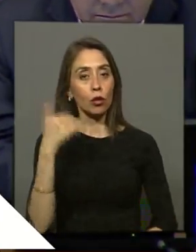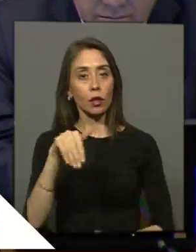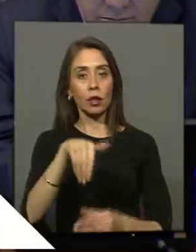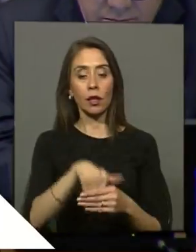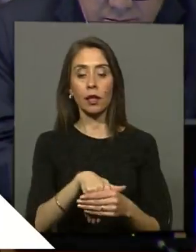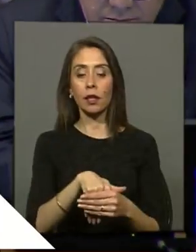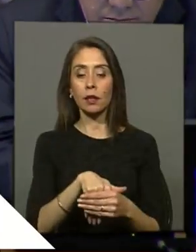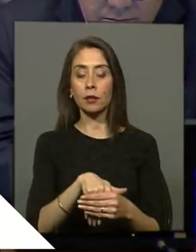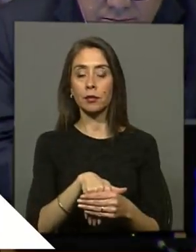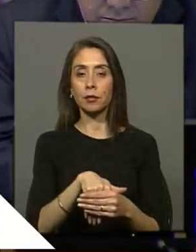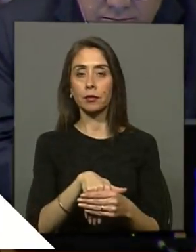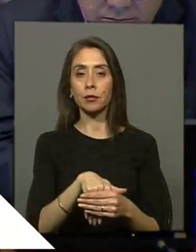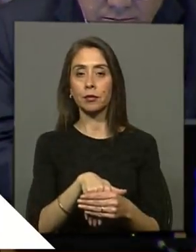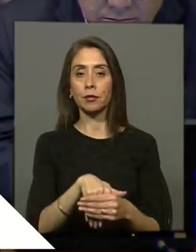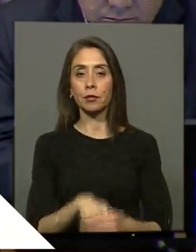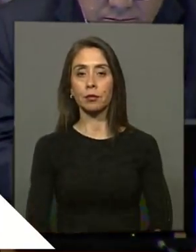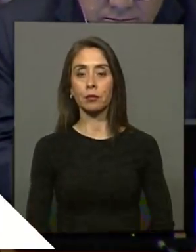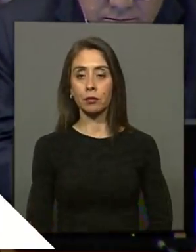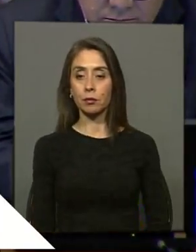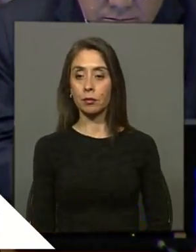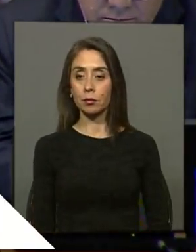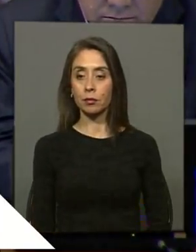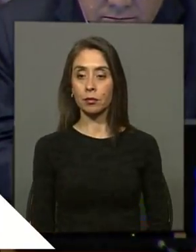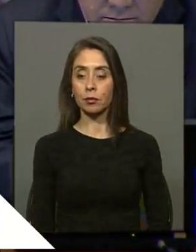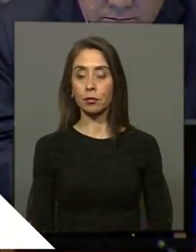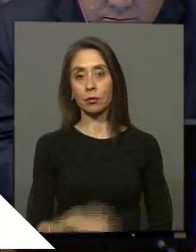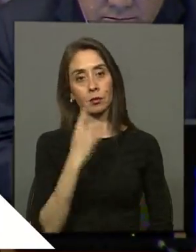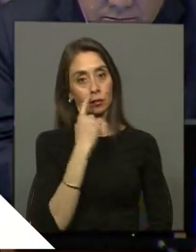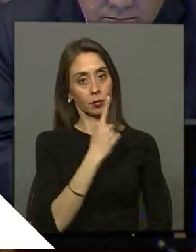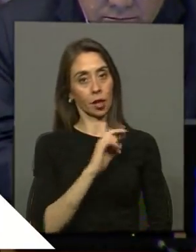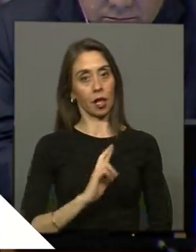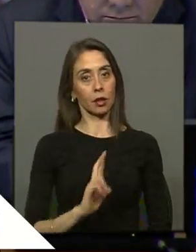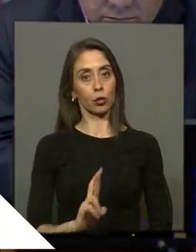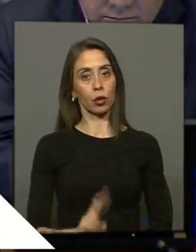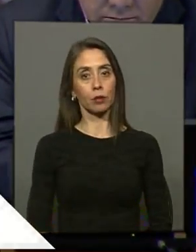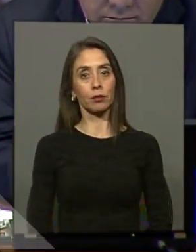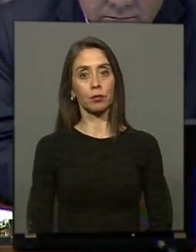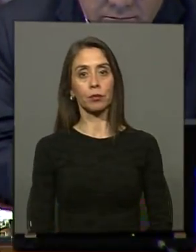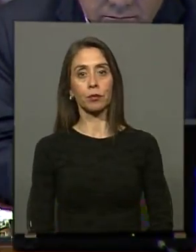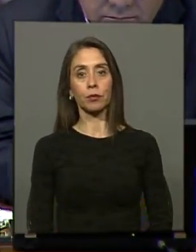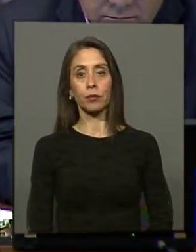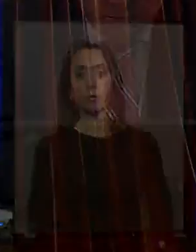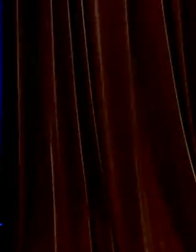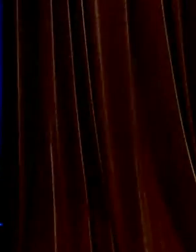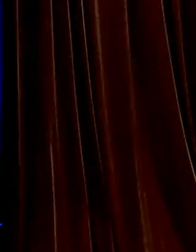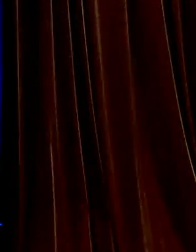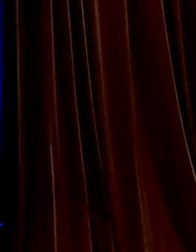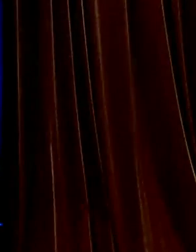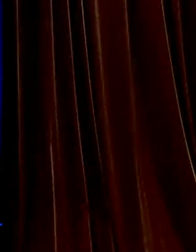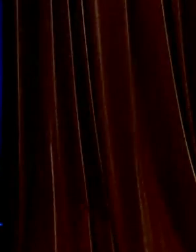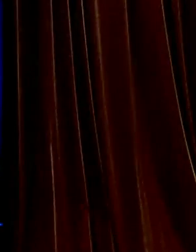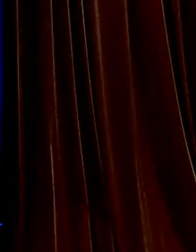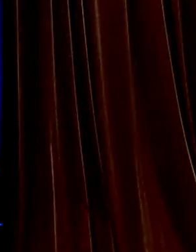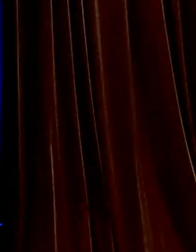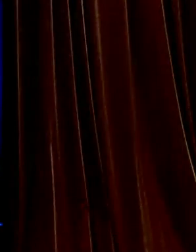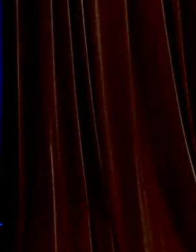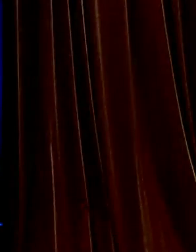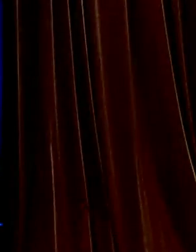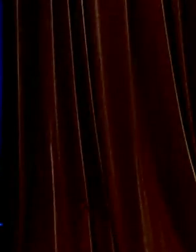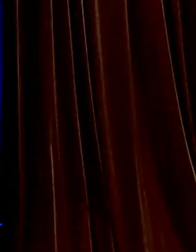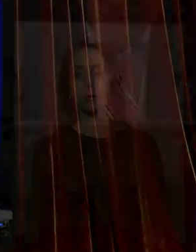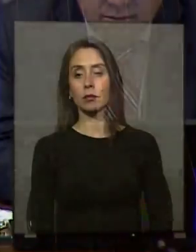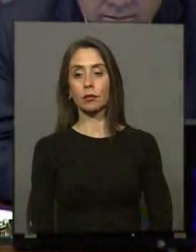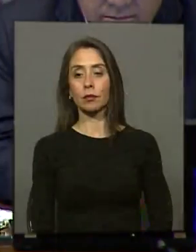resultado de la votación por la afirmativa 100 votos